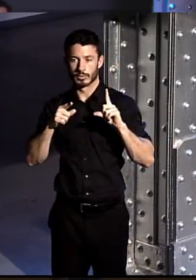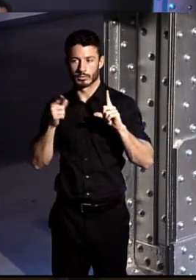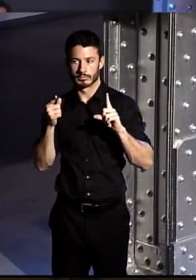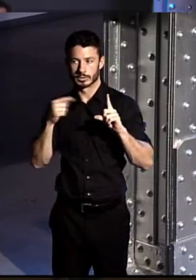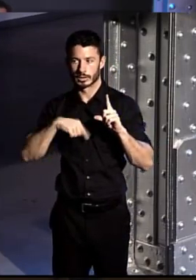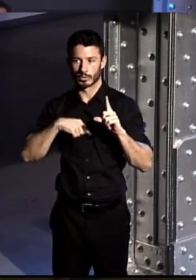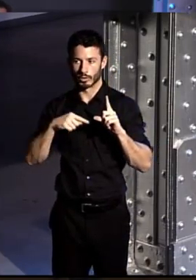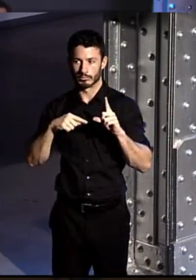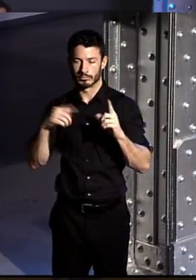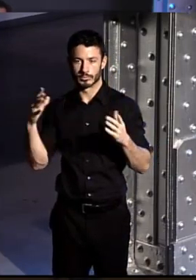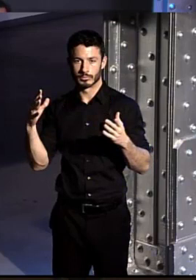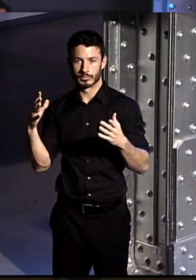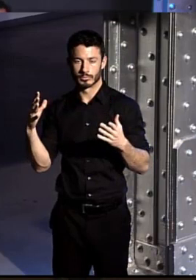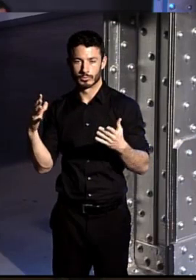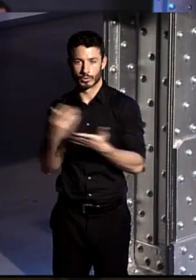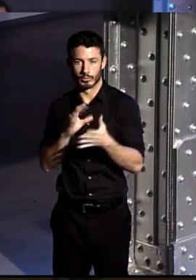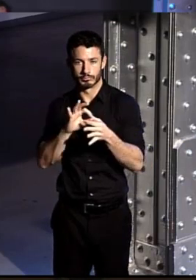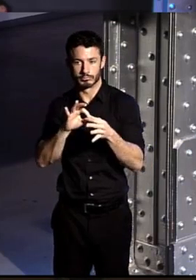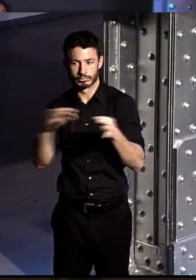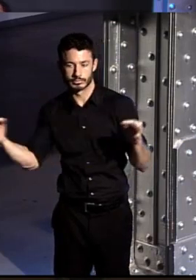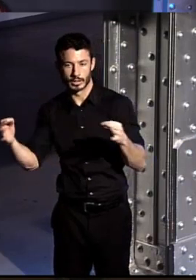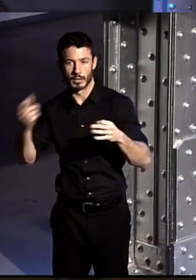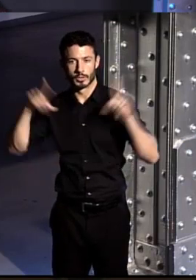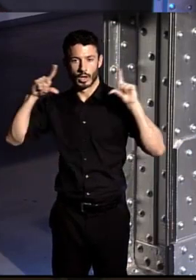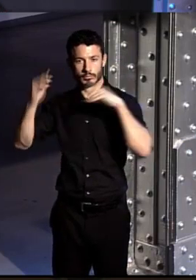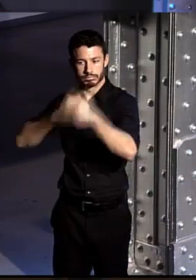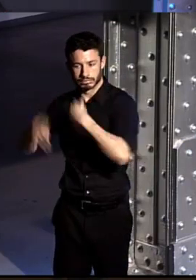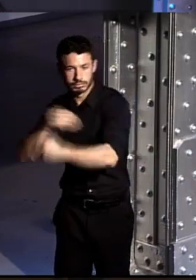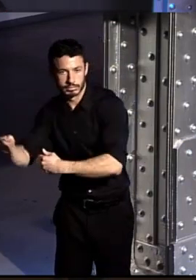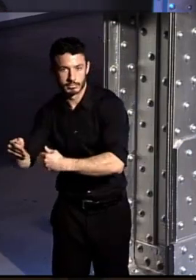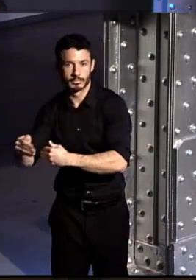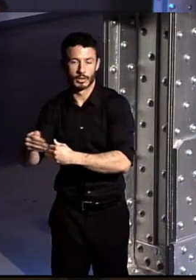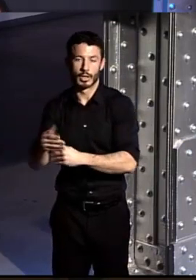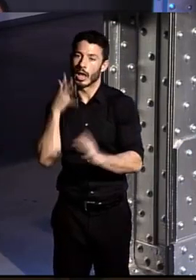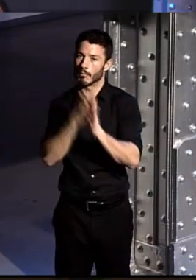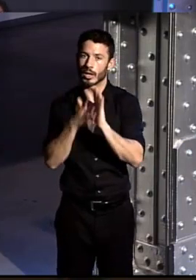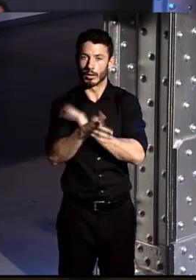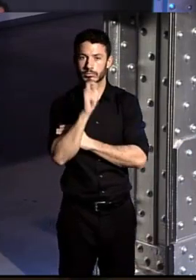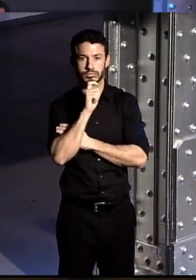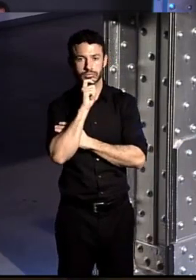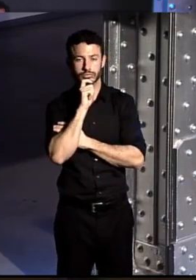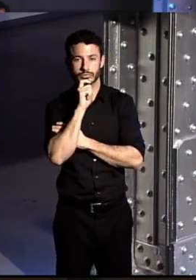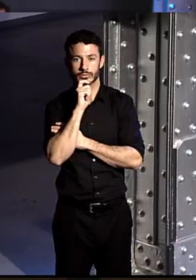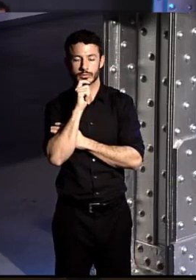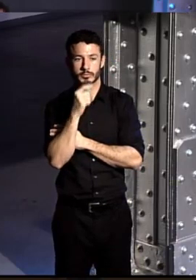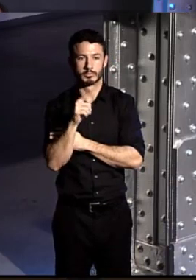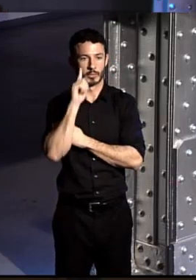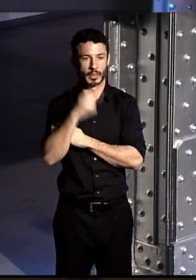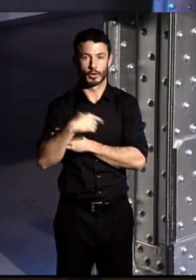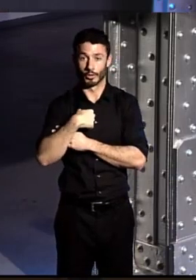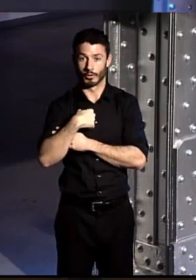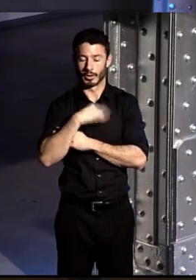ya el personaje va solo. Es difícil de explicar. Cuando hablo de estas cosas me parece un poco que soy el niño del sexto sentido.